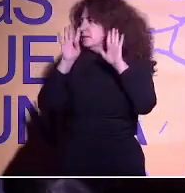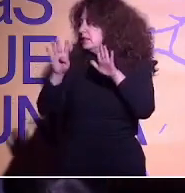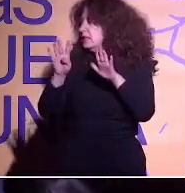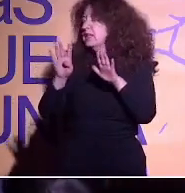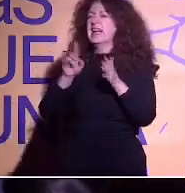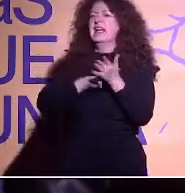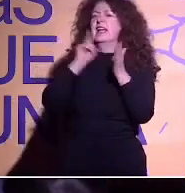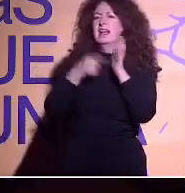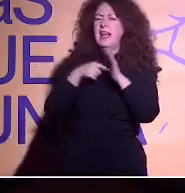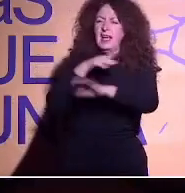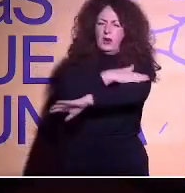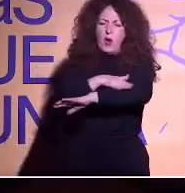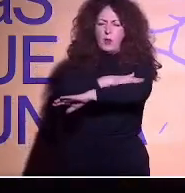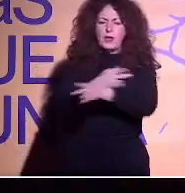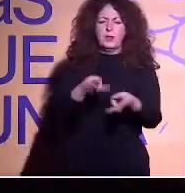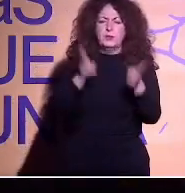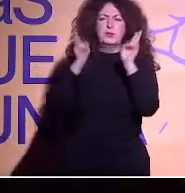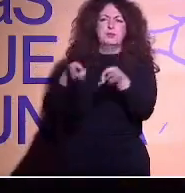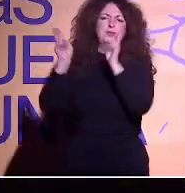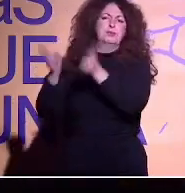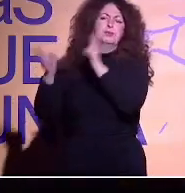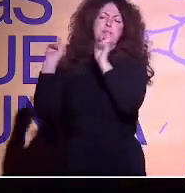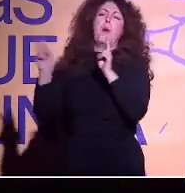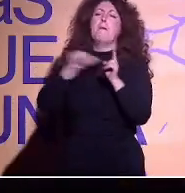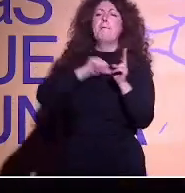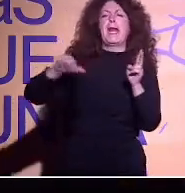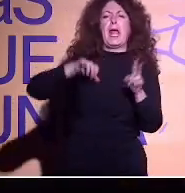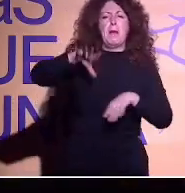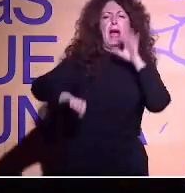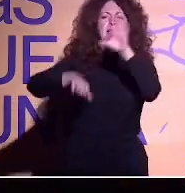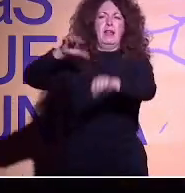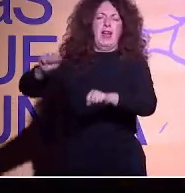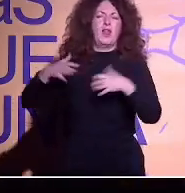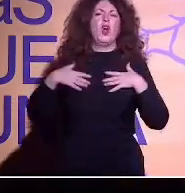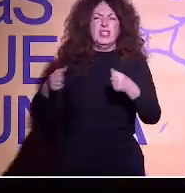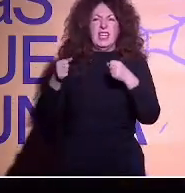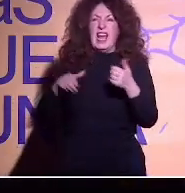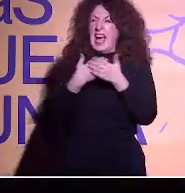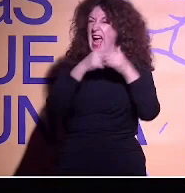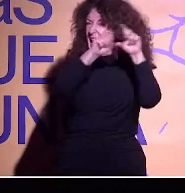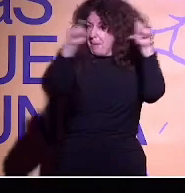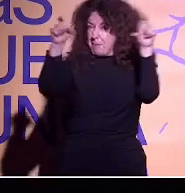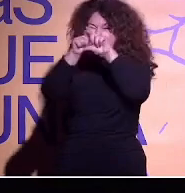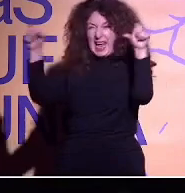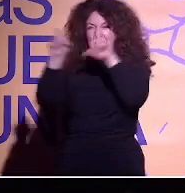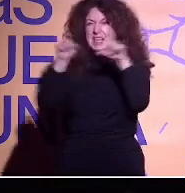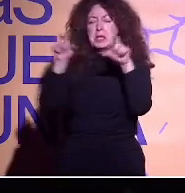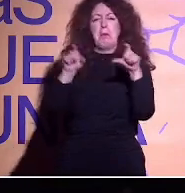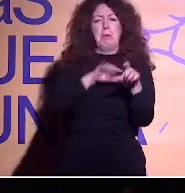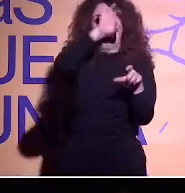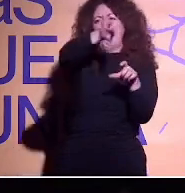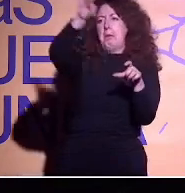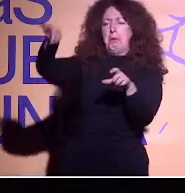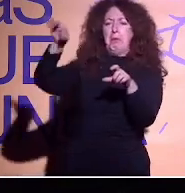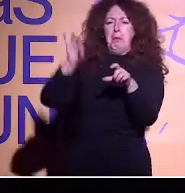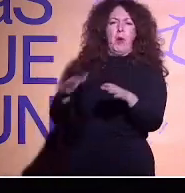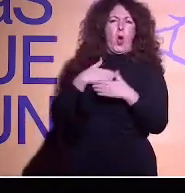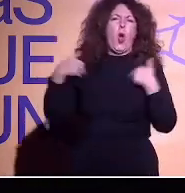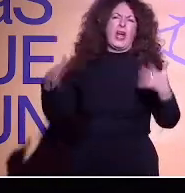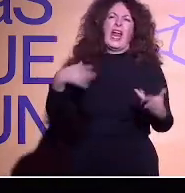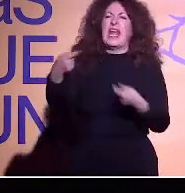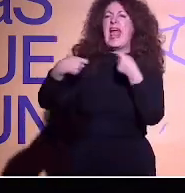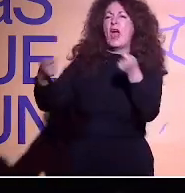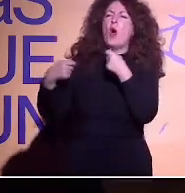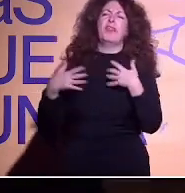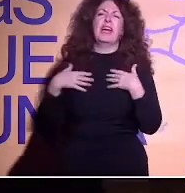que abrió las puertas de la privatización sanitaria en España dejando que empresas como fresenius camparan a sus anchas y haciendo